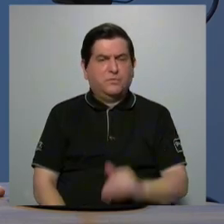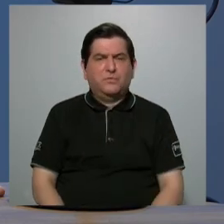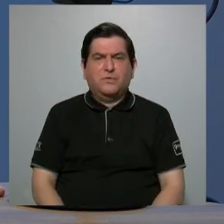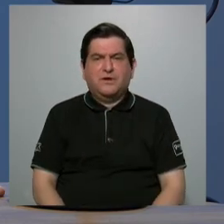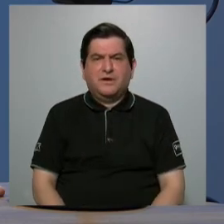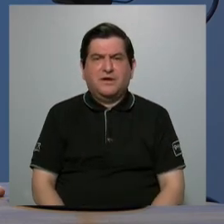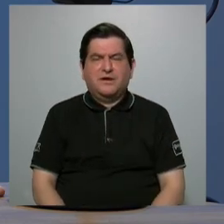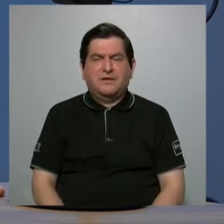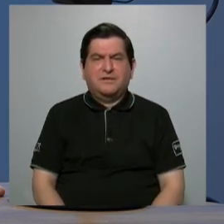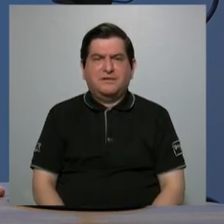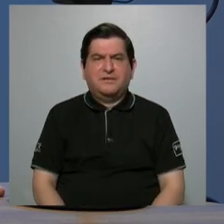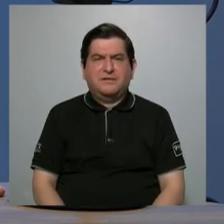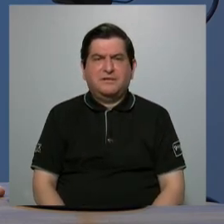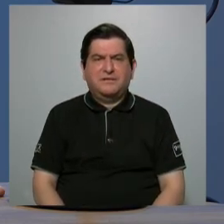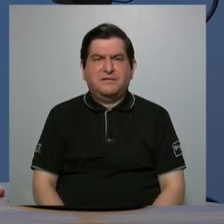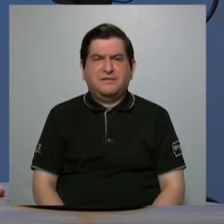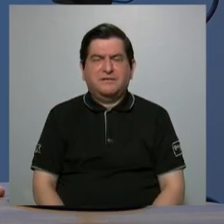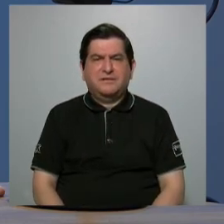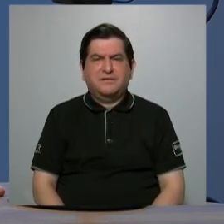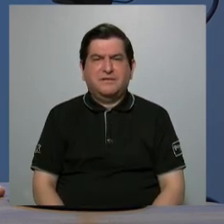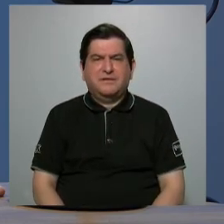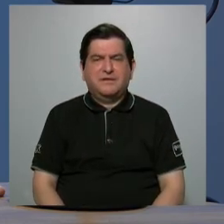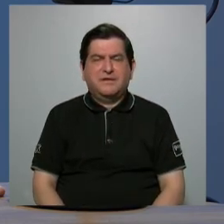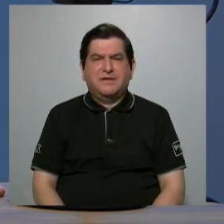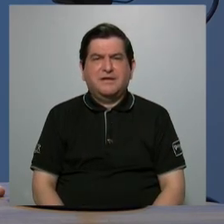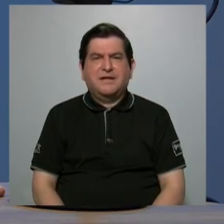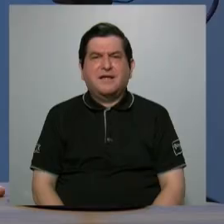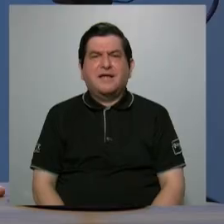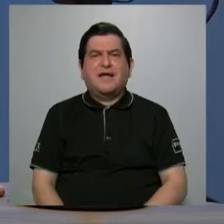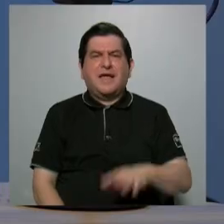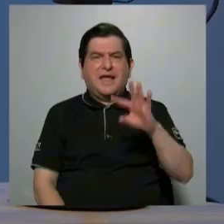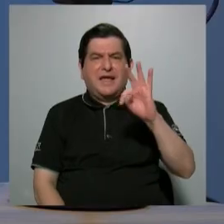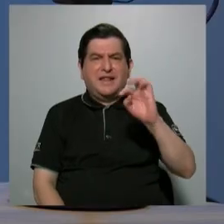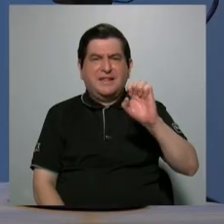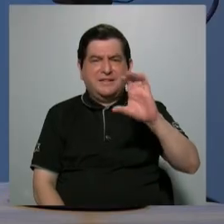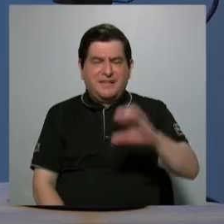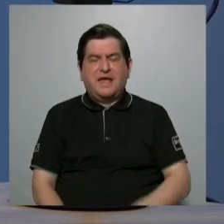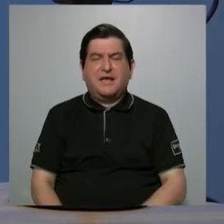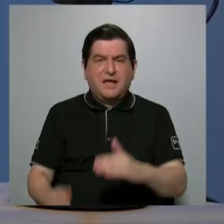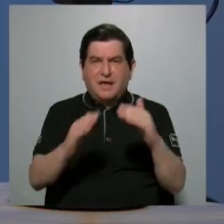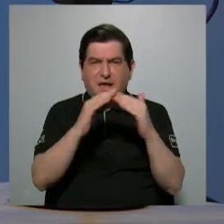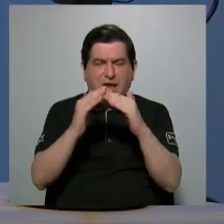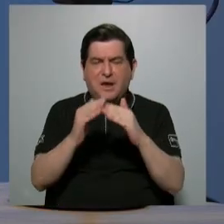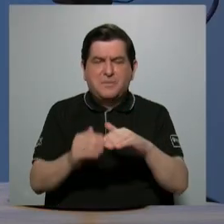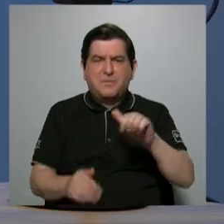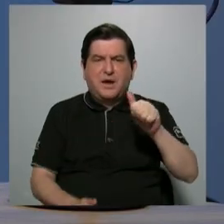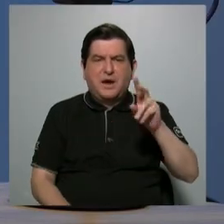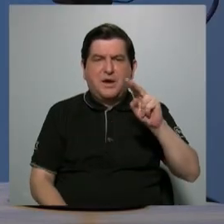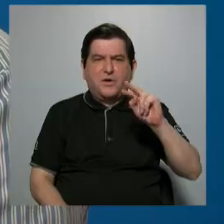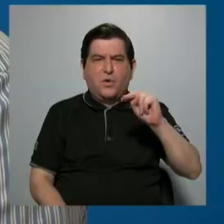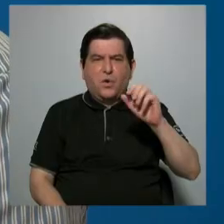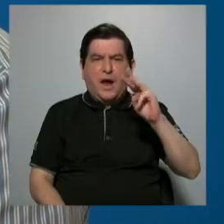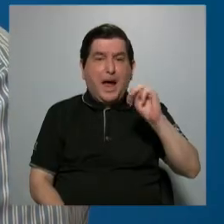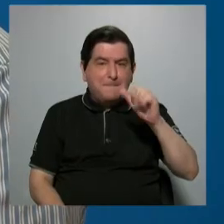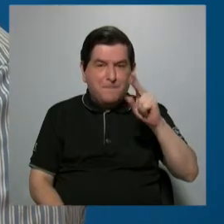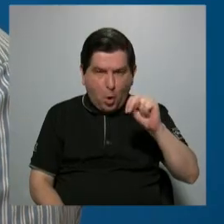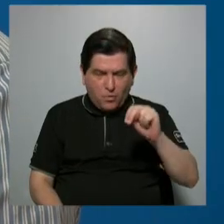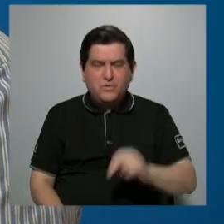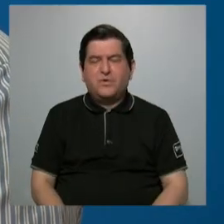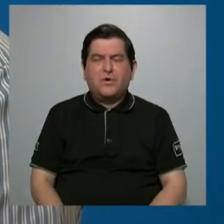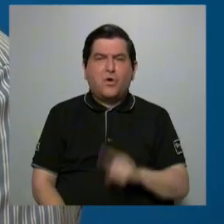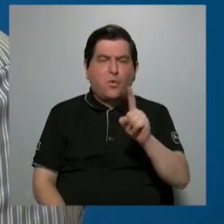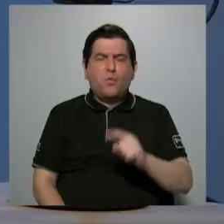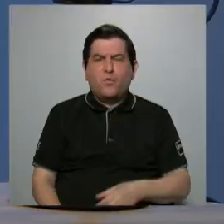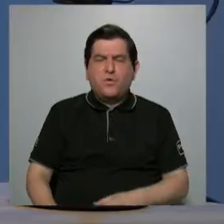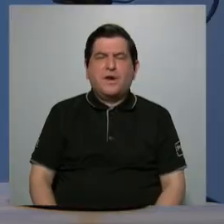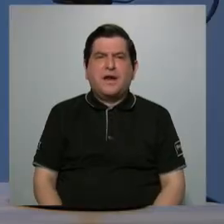TEC, el Instituto Tecnológico, que tiene en Barrio Montt la sucursal de San José,